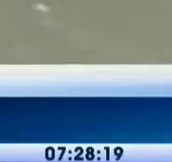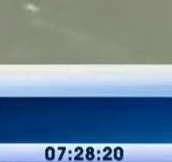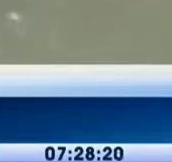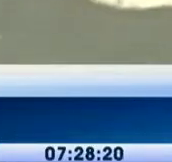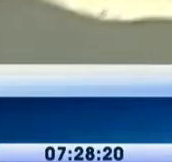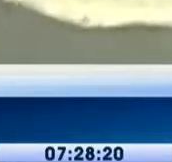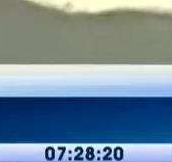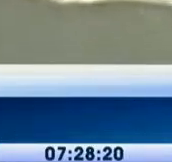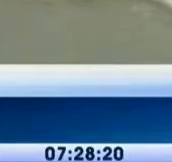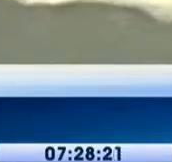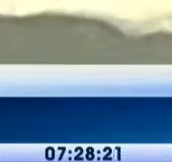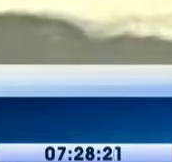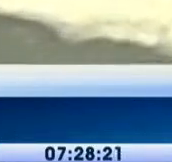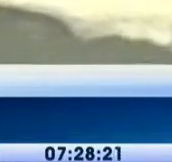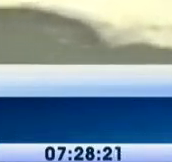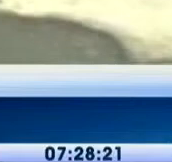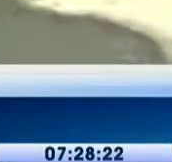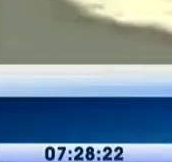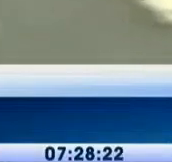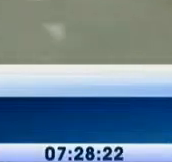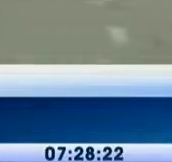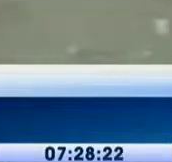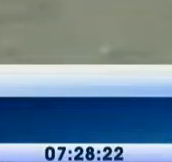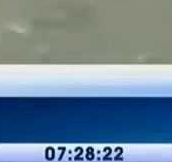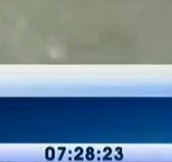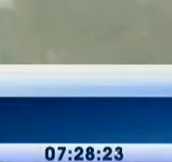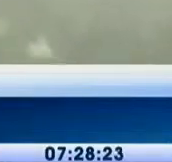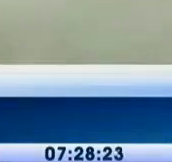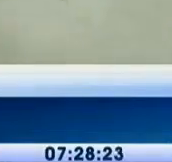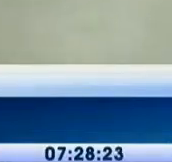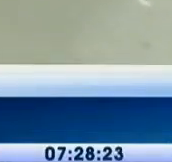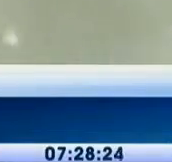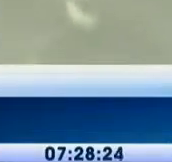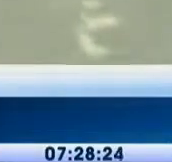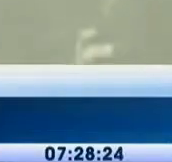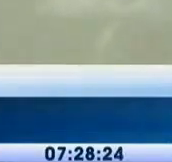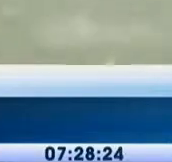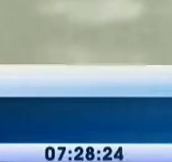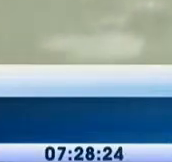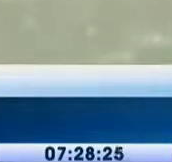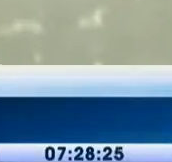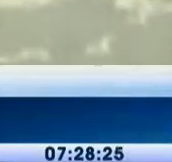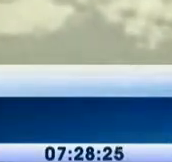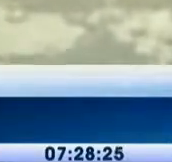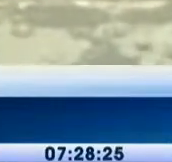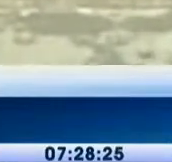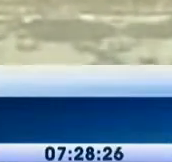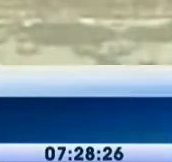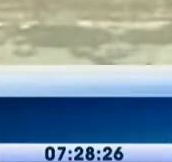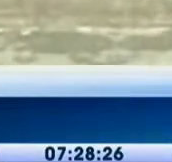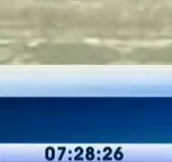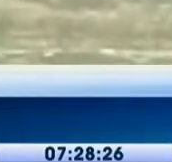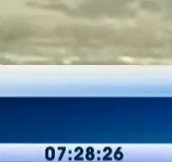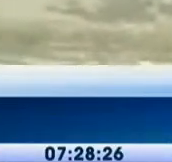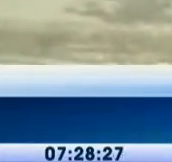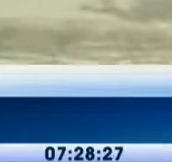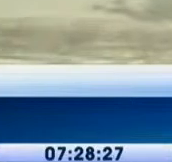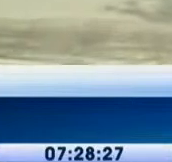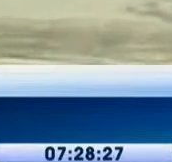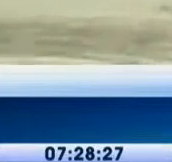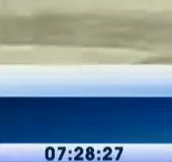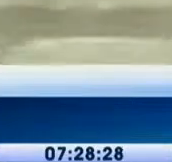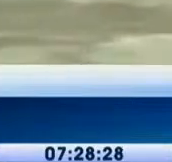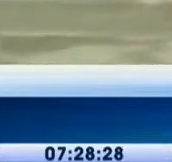niños. Bueno, en todo caso están preocupados ellos. Nosotros vamos a seguir conversando porque también tienen otro pedido los moradores de